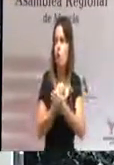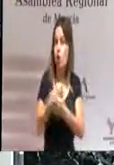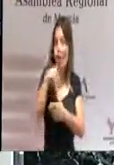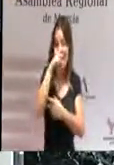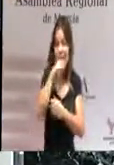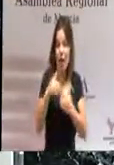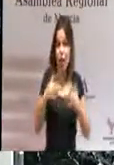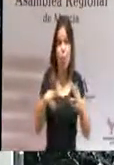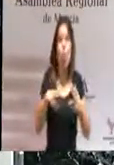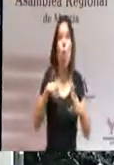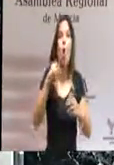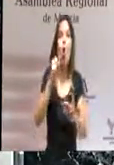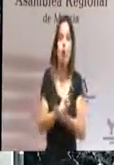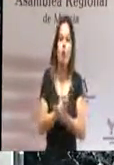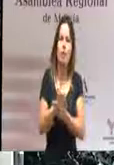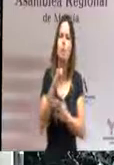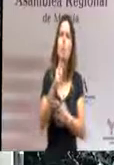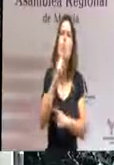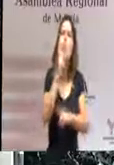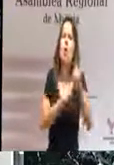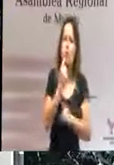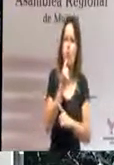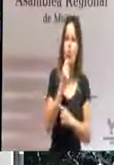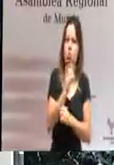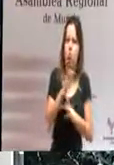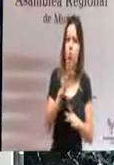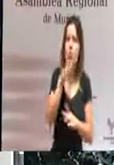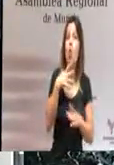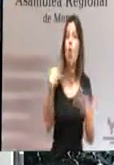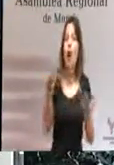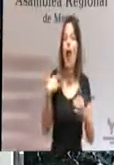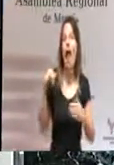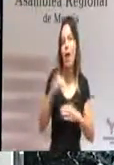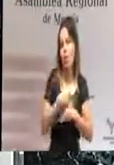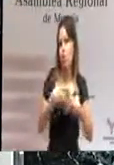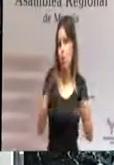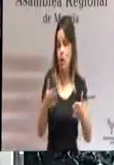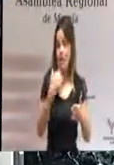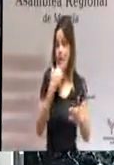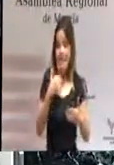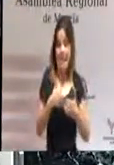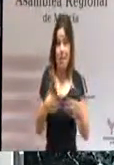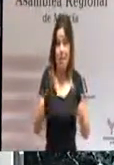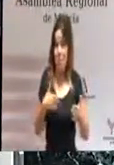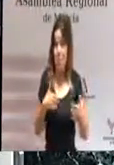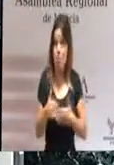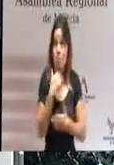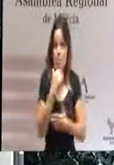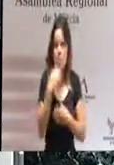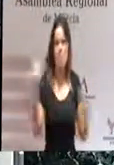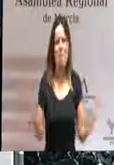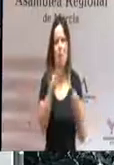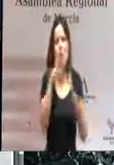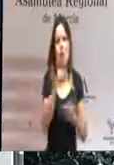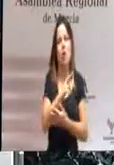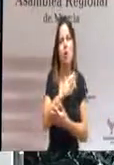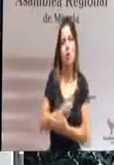año. Tenemos un hándicap, es verdad, abrir el aeropuerto. Y cuanto antes lo abramos, mejor para la región de Murcia.